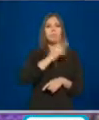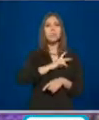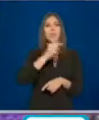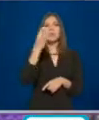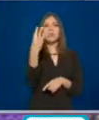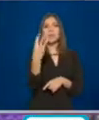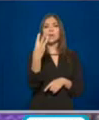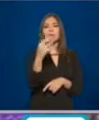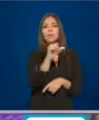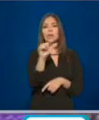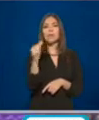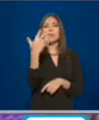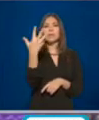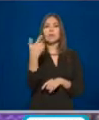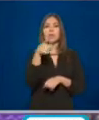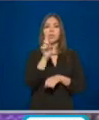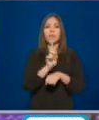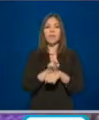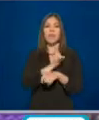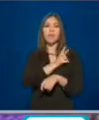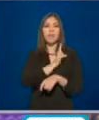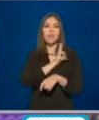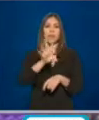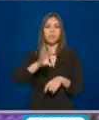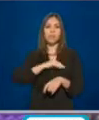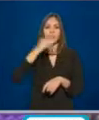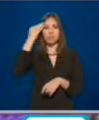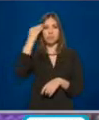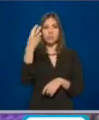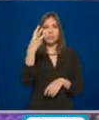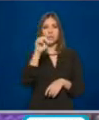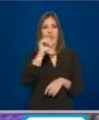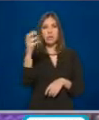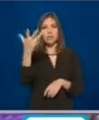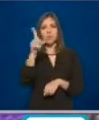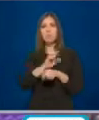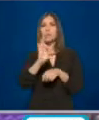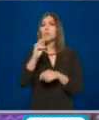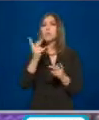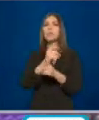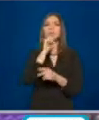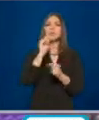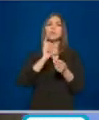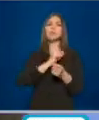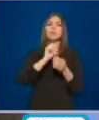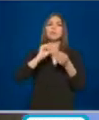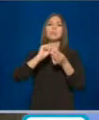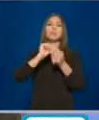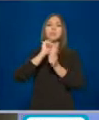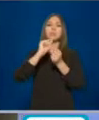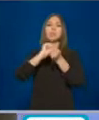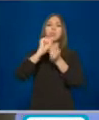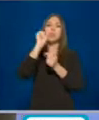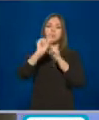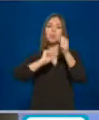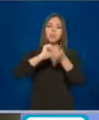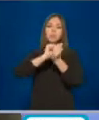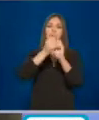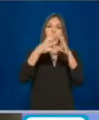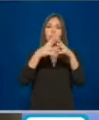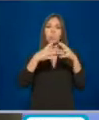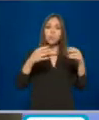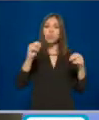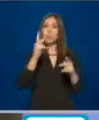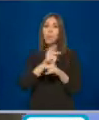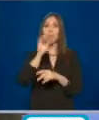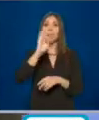días, cuando no hay complicaciones, ¿no? Que es lo importante. Ahora, para toda esta parte que hay, digamos, cutánea en la